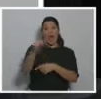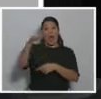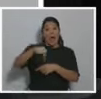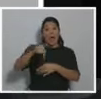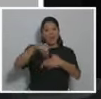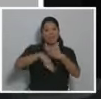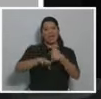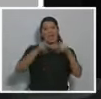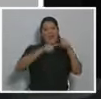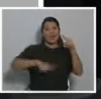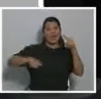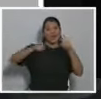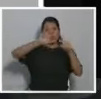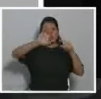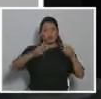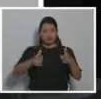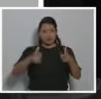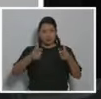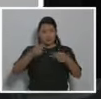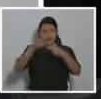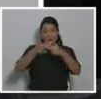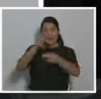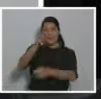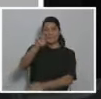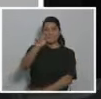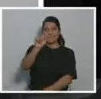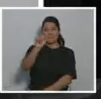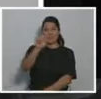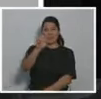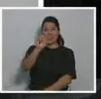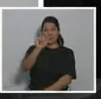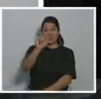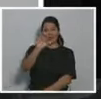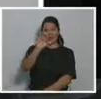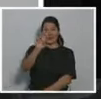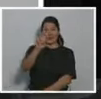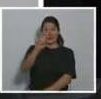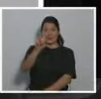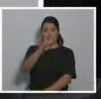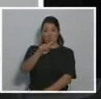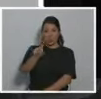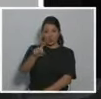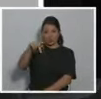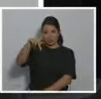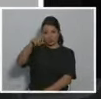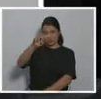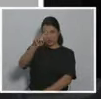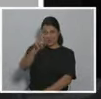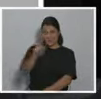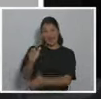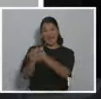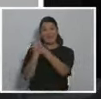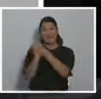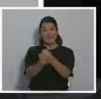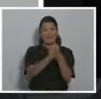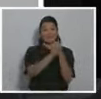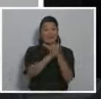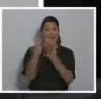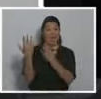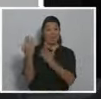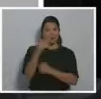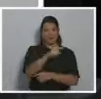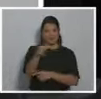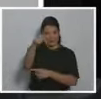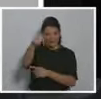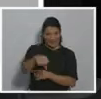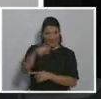en la Rueda de la Fortuna. Ahí está Maricruz Pérez Rivera. Maricruz, felicidades, aquí la esperamos. Recuerde, eso